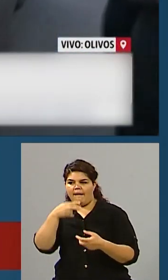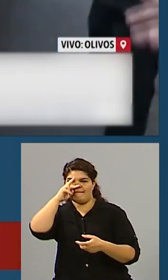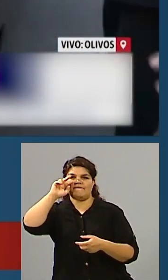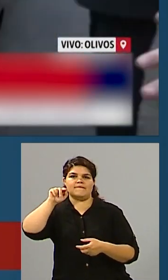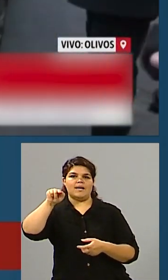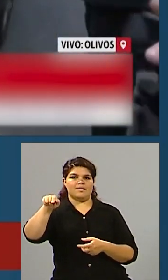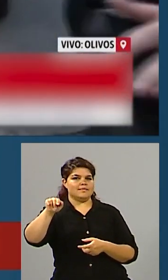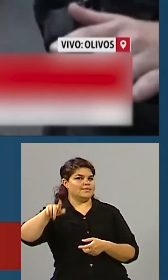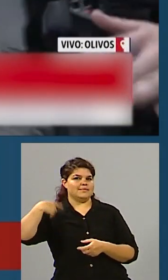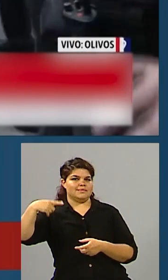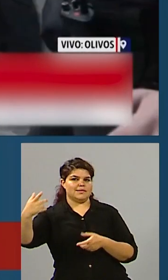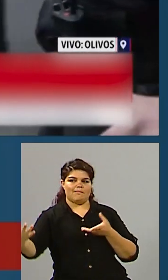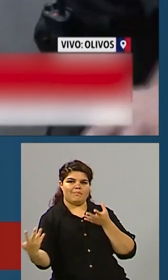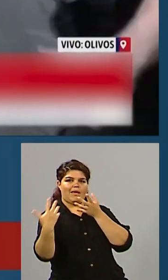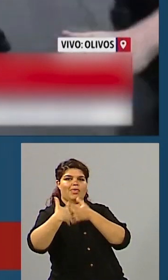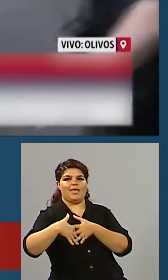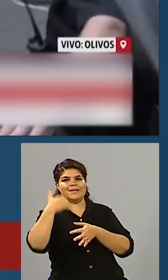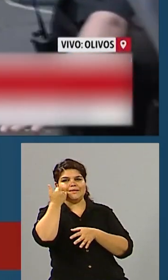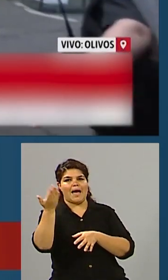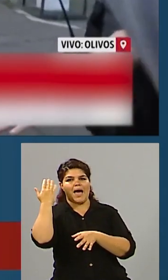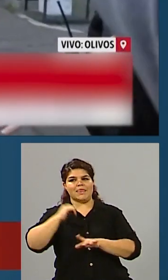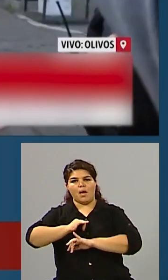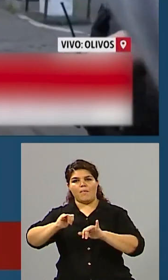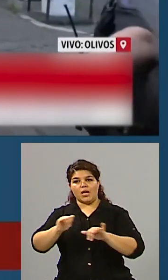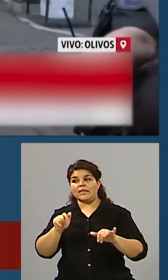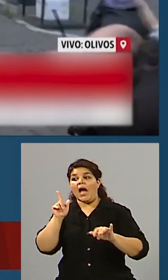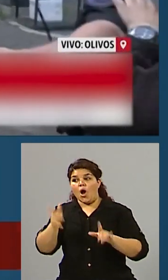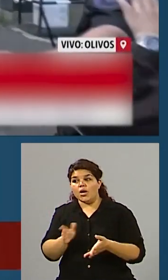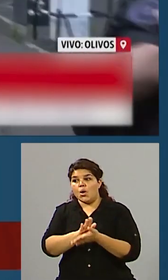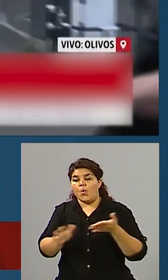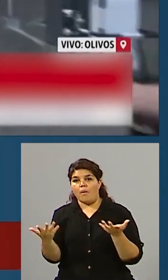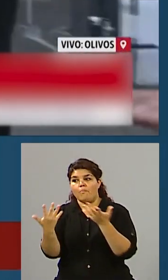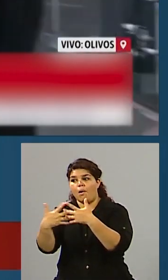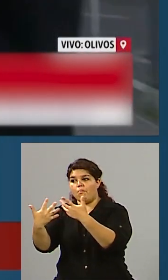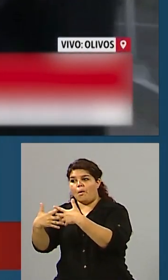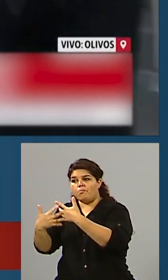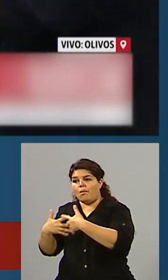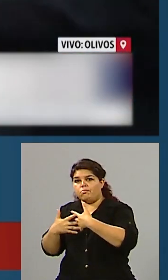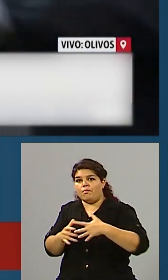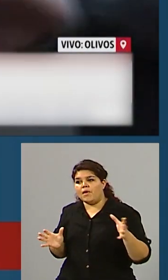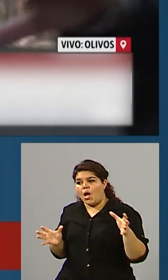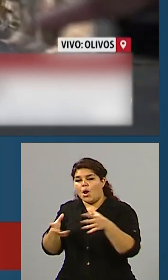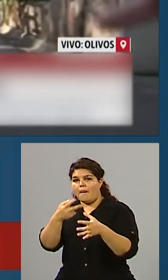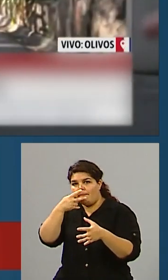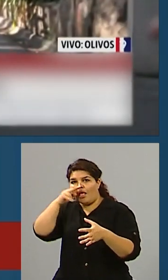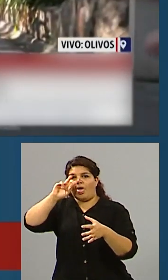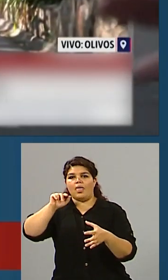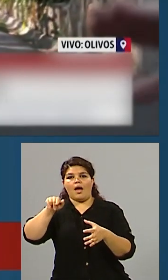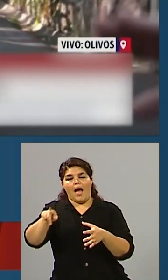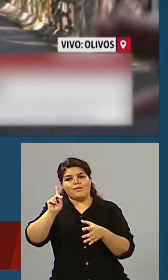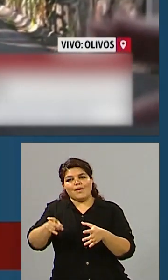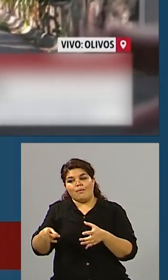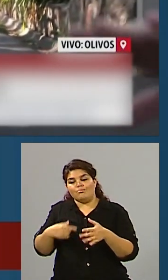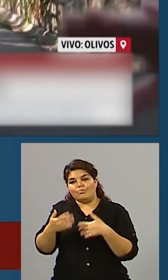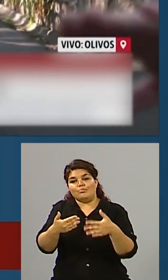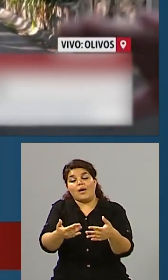¿no? Que es emblemático casi en ese sentido. Entonces, digo, me parece que habrá que ver cómo decantan estos